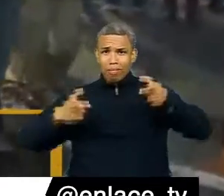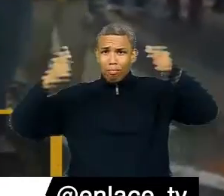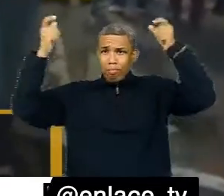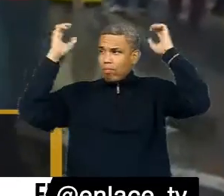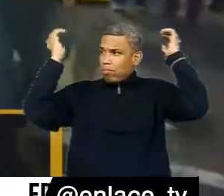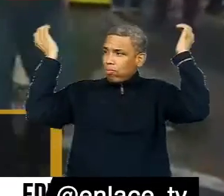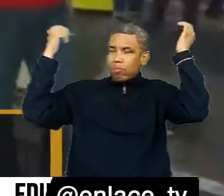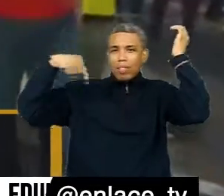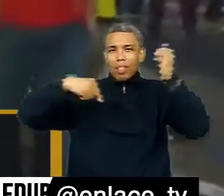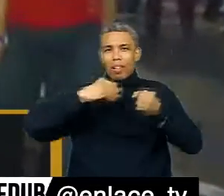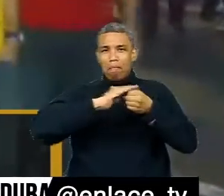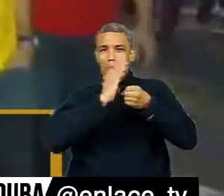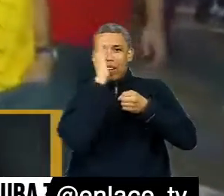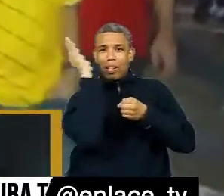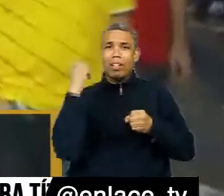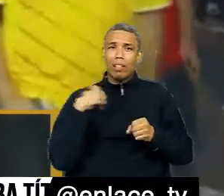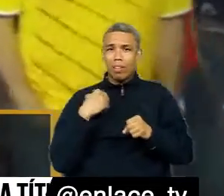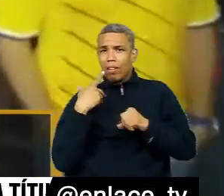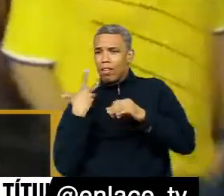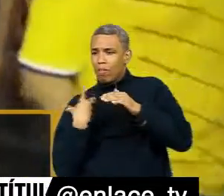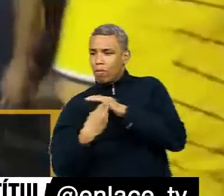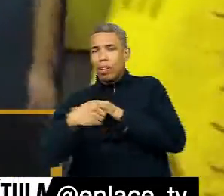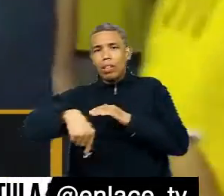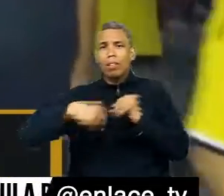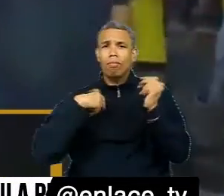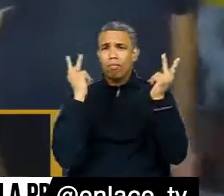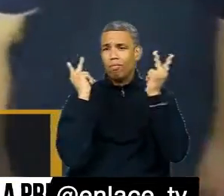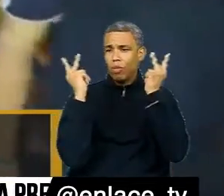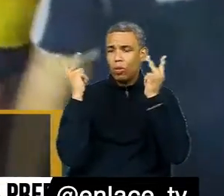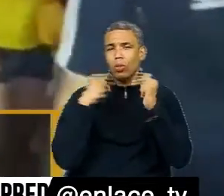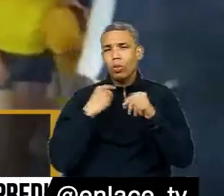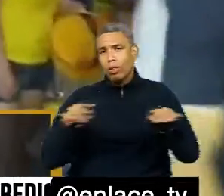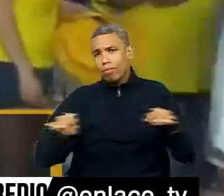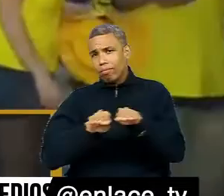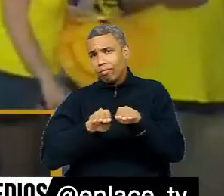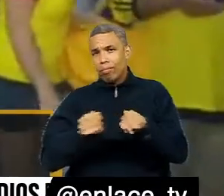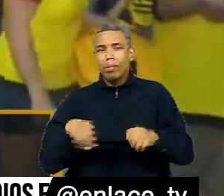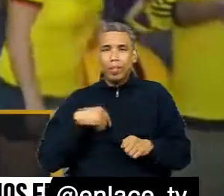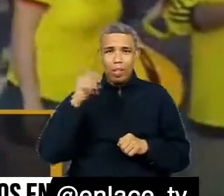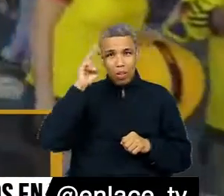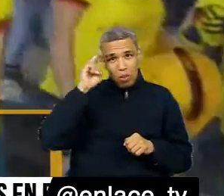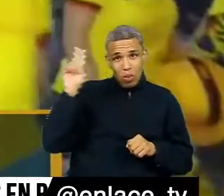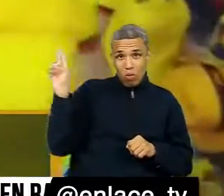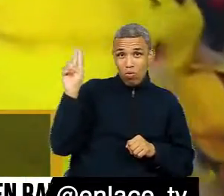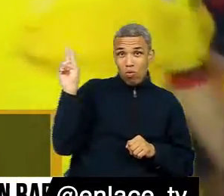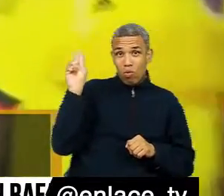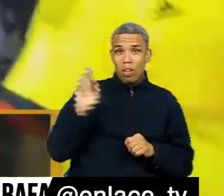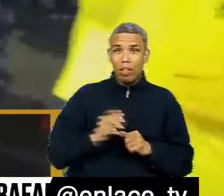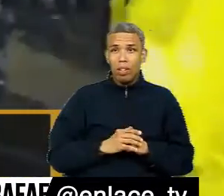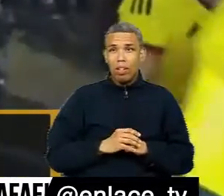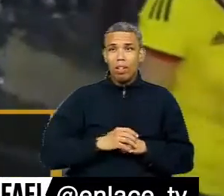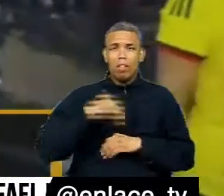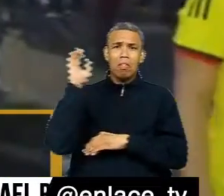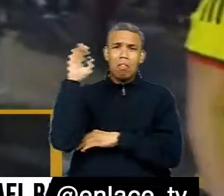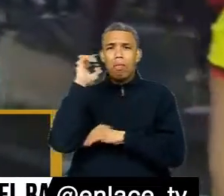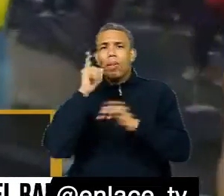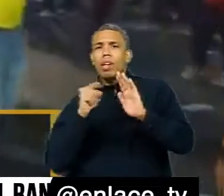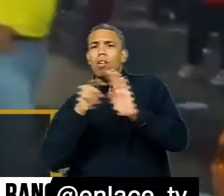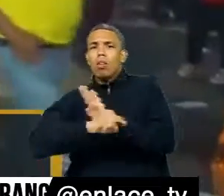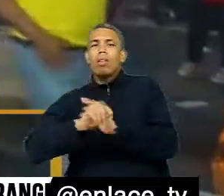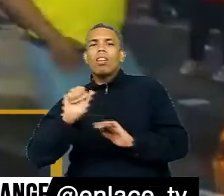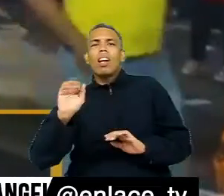Estadio Metropolitano en Barranquilla, donde hoy Colombia ha igualado 2-2 frente al seleccionado uruguayo. Colombia abrió el marcador por intermedio de Abel